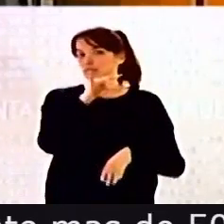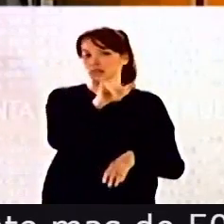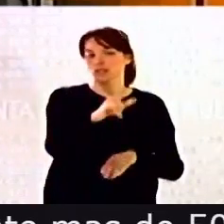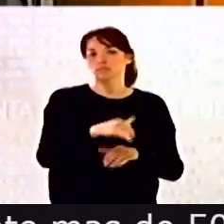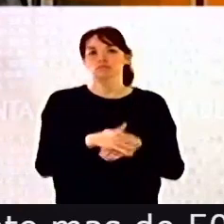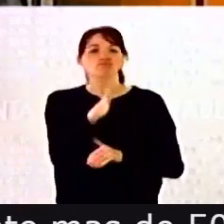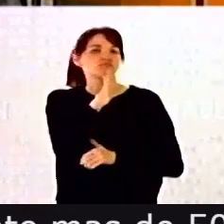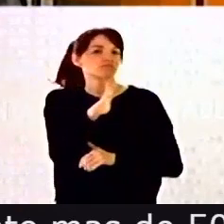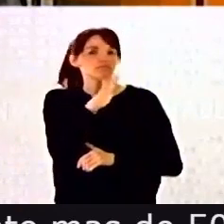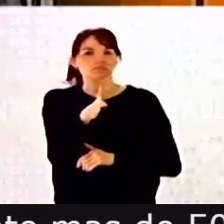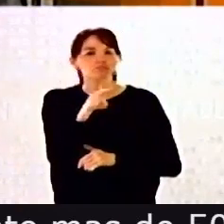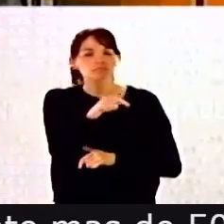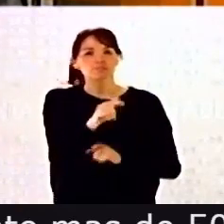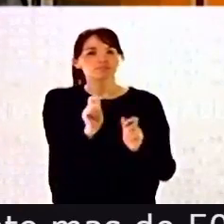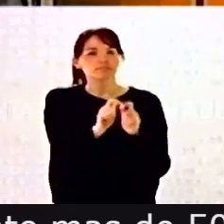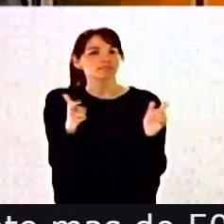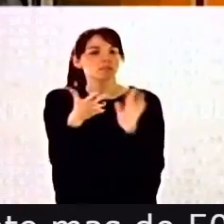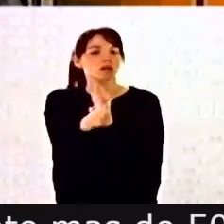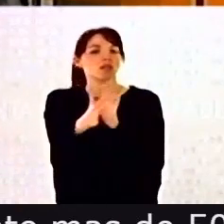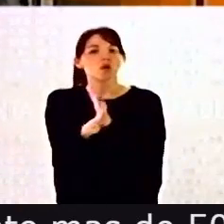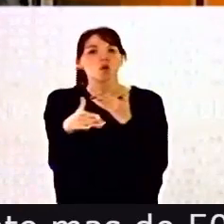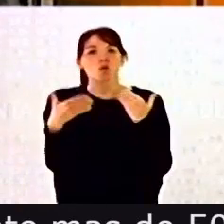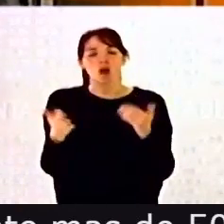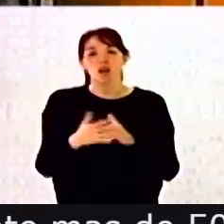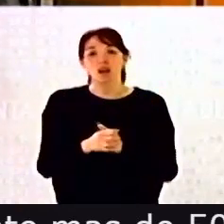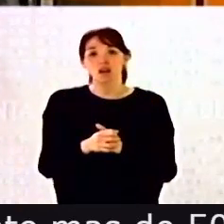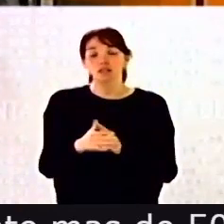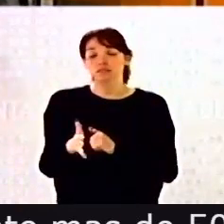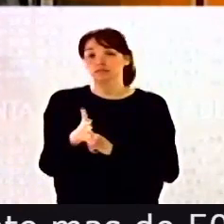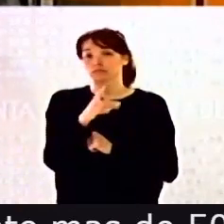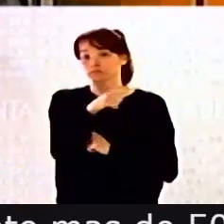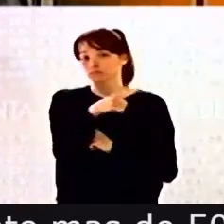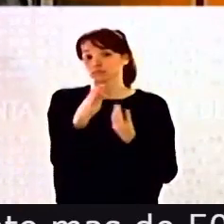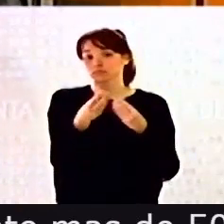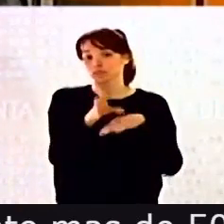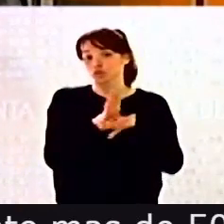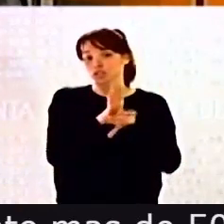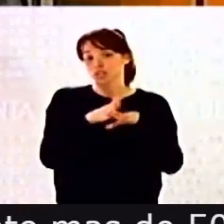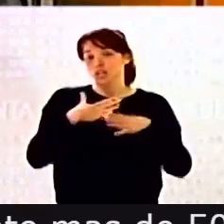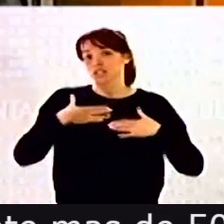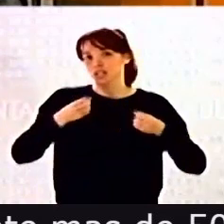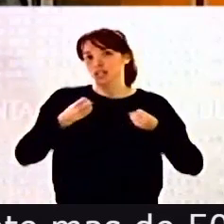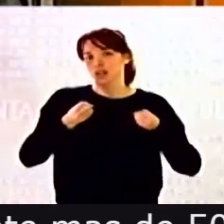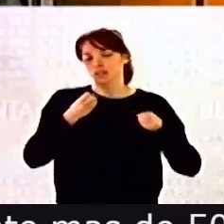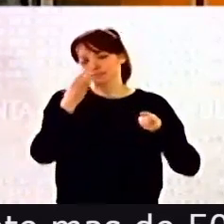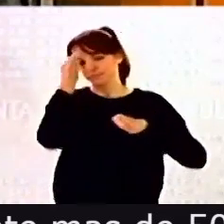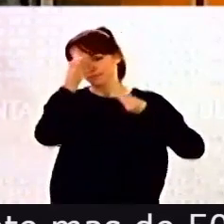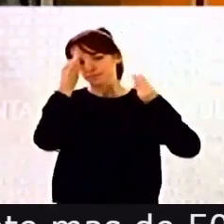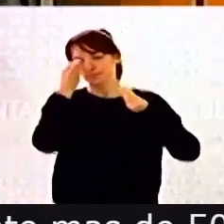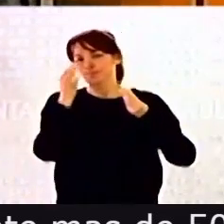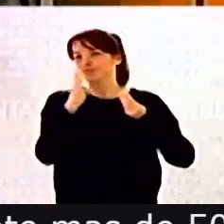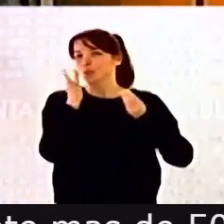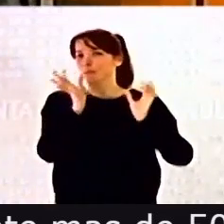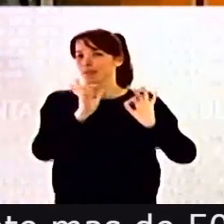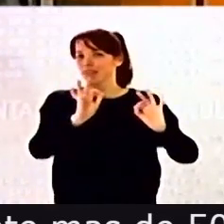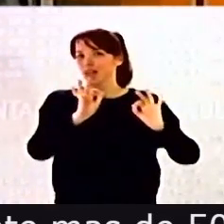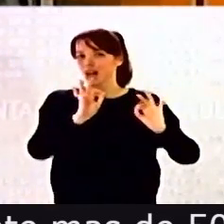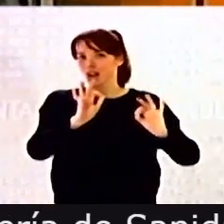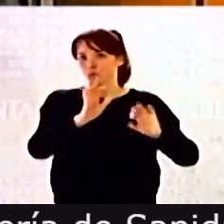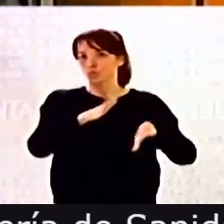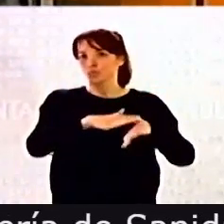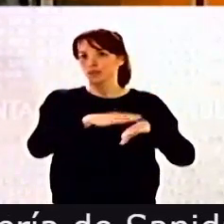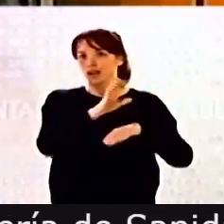el motivo, cuál es la explicación que hace desde la Consejería de Sanidad a esa incidencia, especialmente en